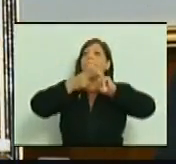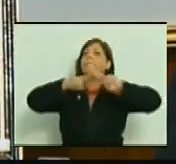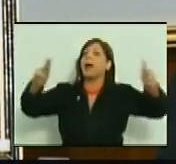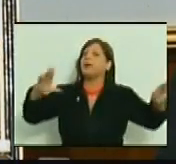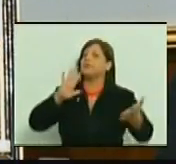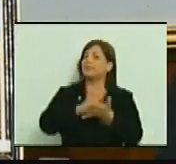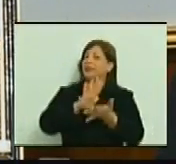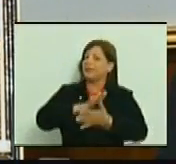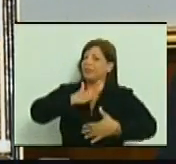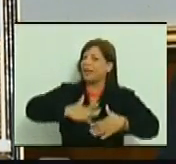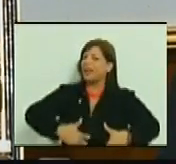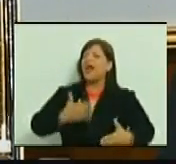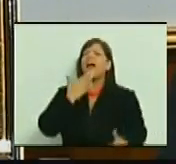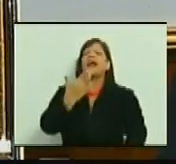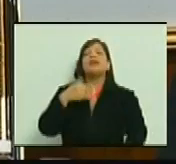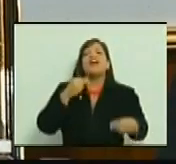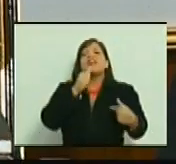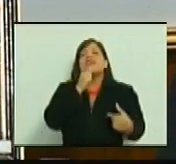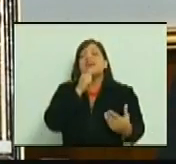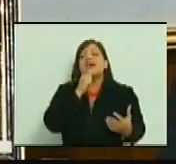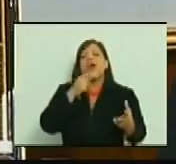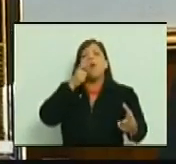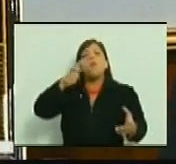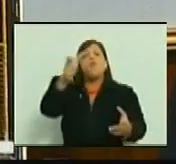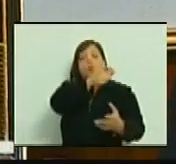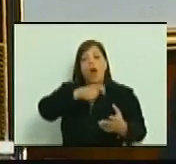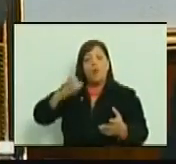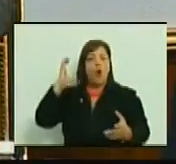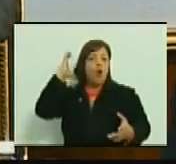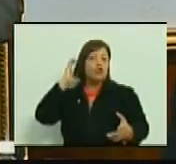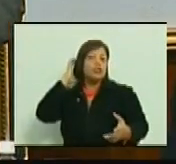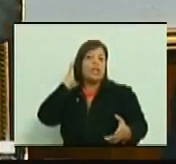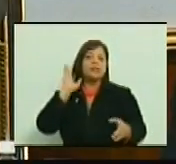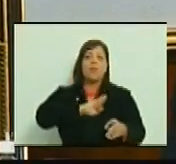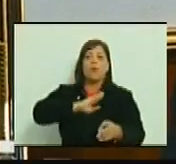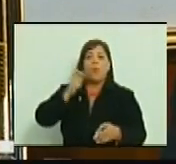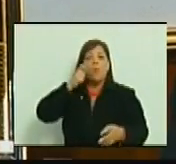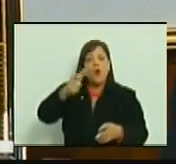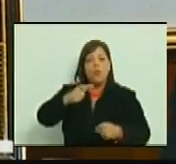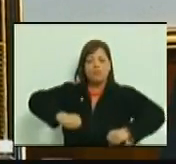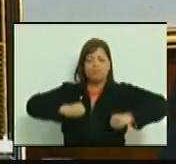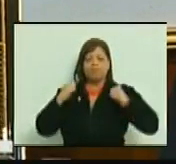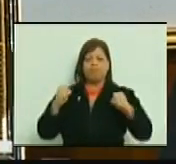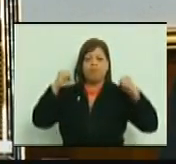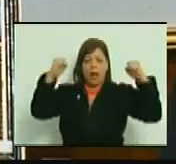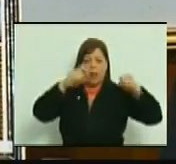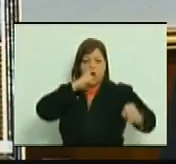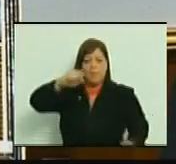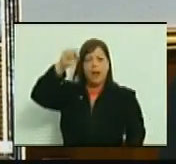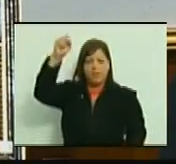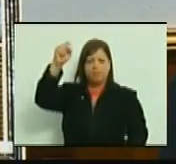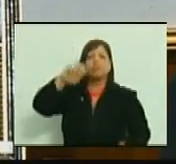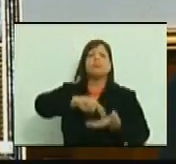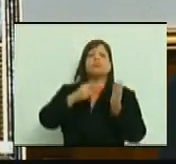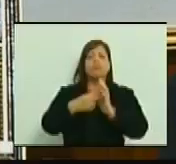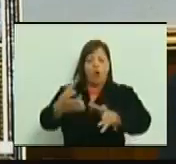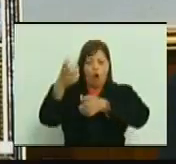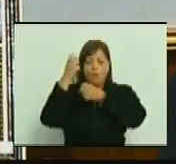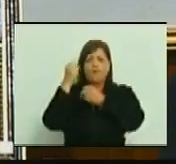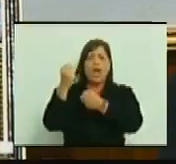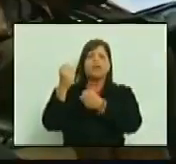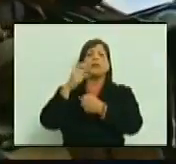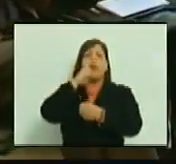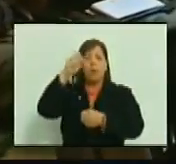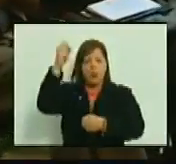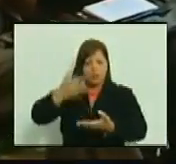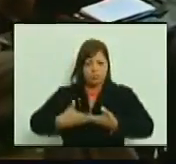hoy. Y eso se lo debemos a nuestro pueblo, a la conciencia de nuestro pueblo y a la valentía de Nicolás Maduro y a la confianza que Nicolás Maduro